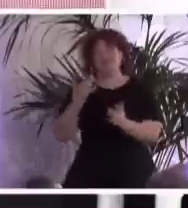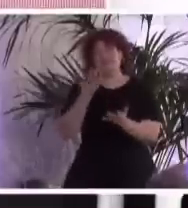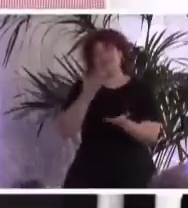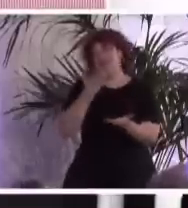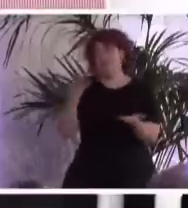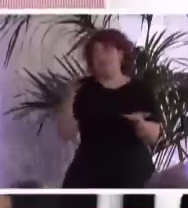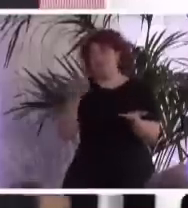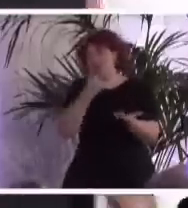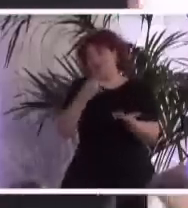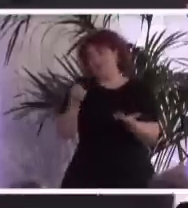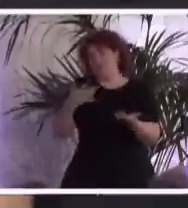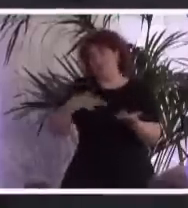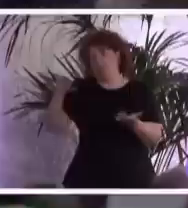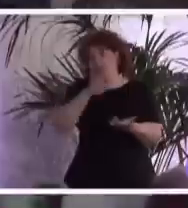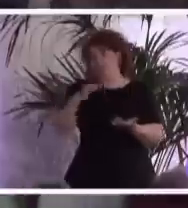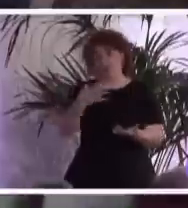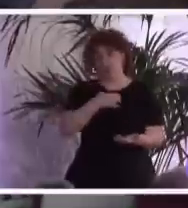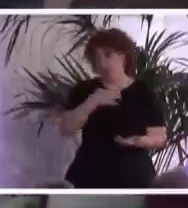machacan